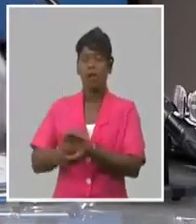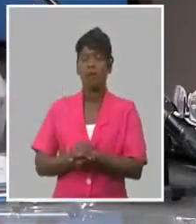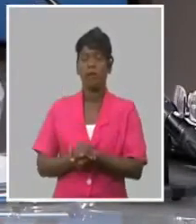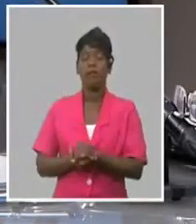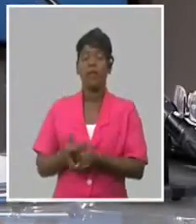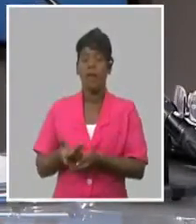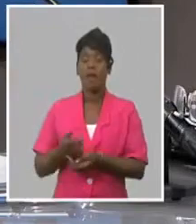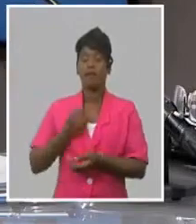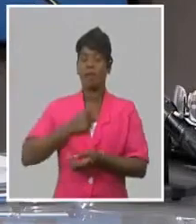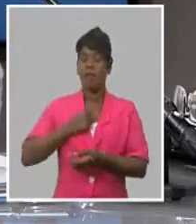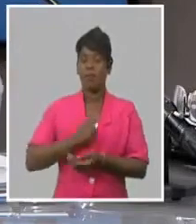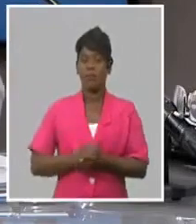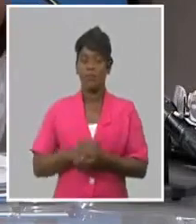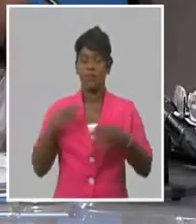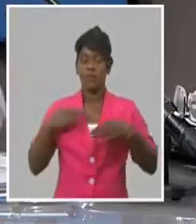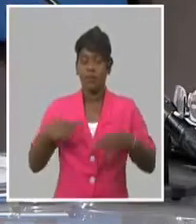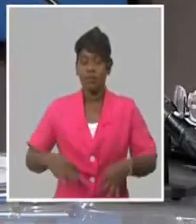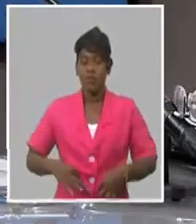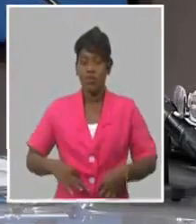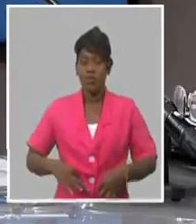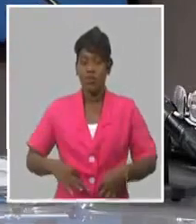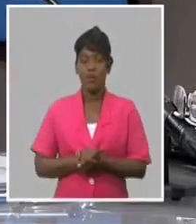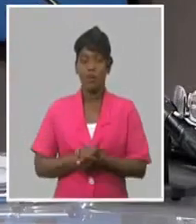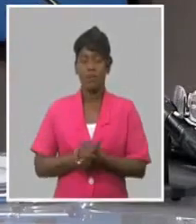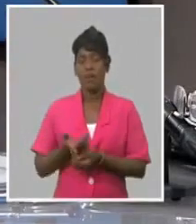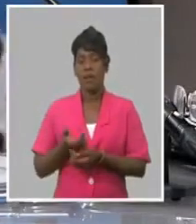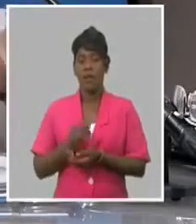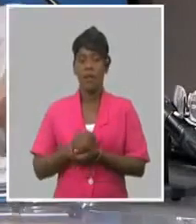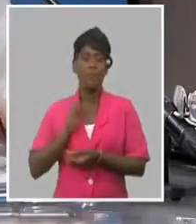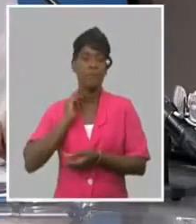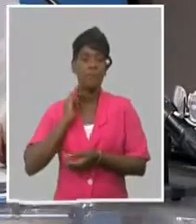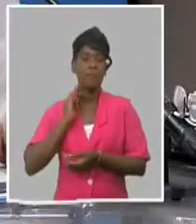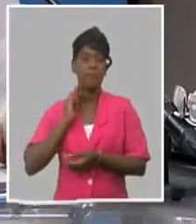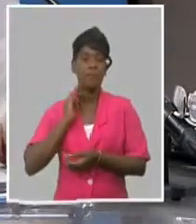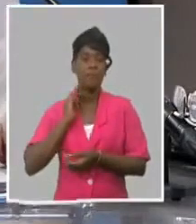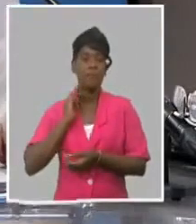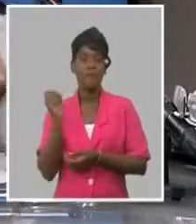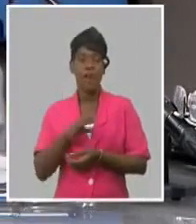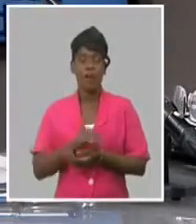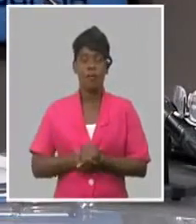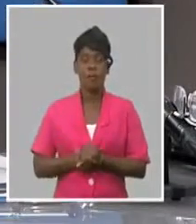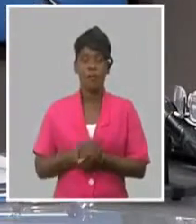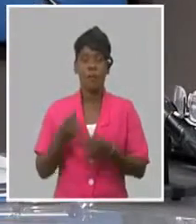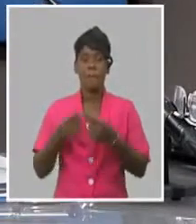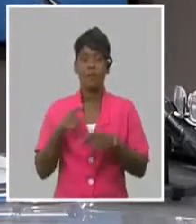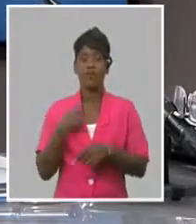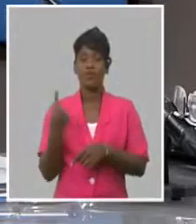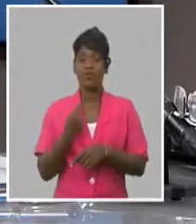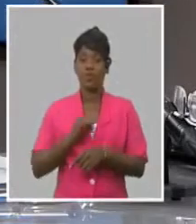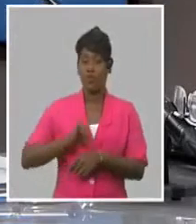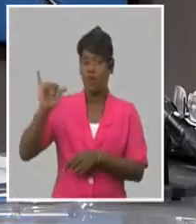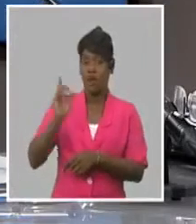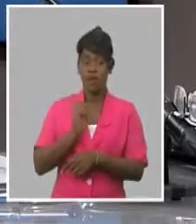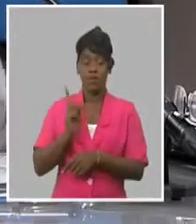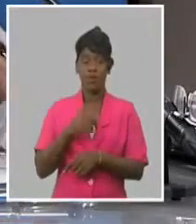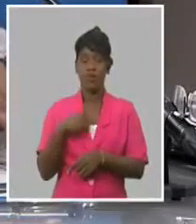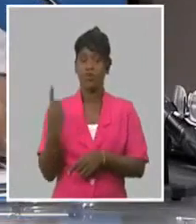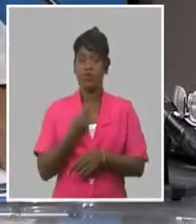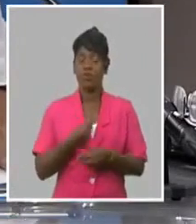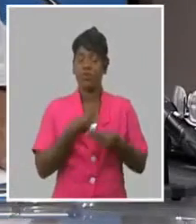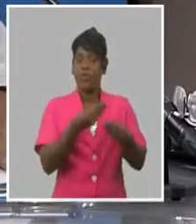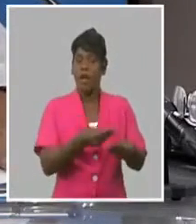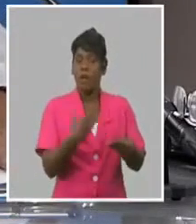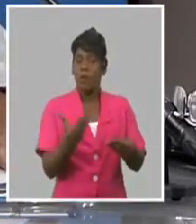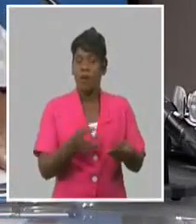aseo, gasto de comunicaciones, transporte. Y nosotros hemos creado una canasta. Y